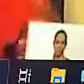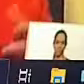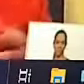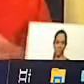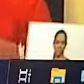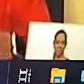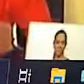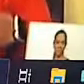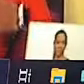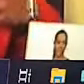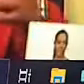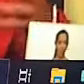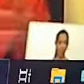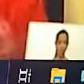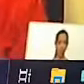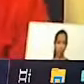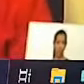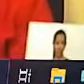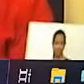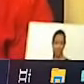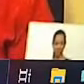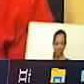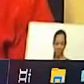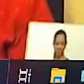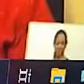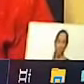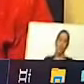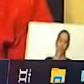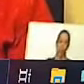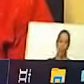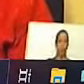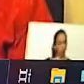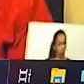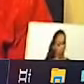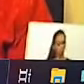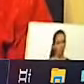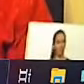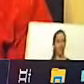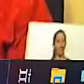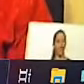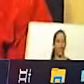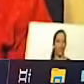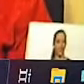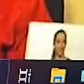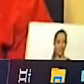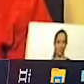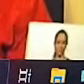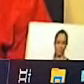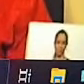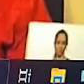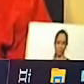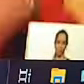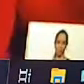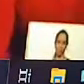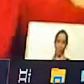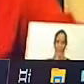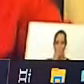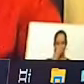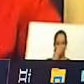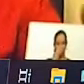Se cayeron unas cuantas guayabas. Pero bueno, más tarde vamos a hablar sobre ese enguayabeamiento que va a tener